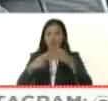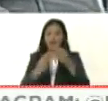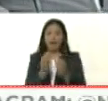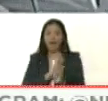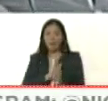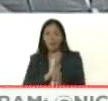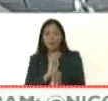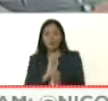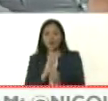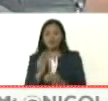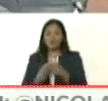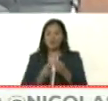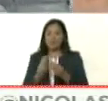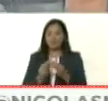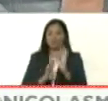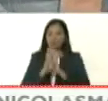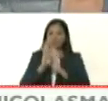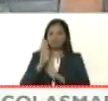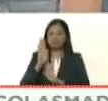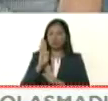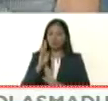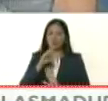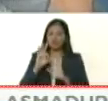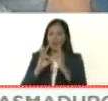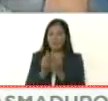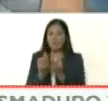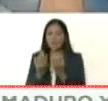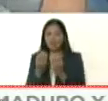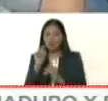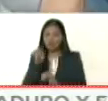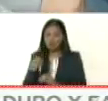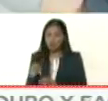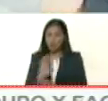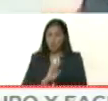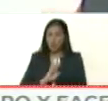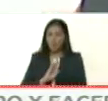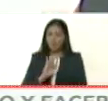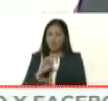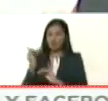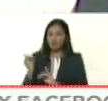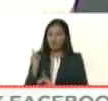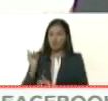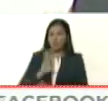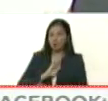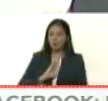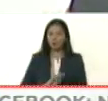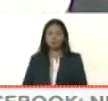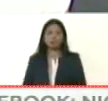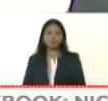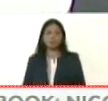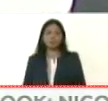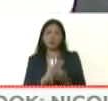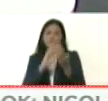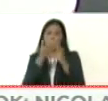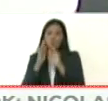realización, de desarrollo, como familia, como ente, como individuo, como